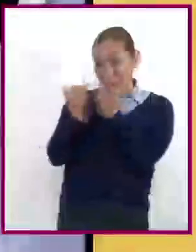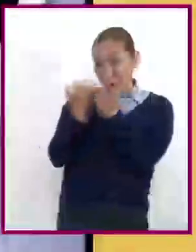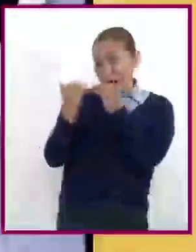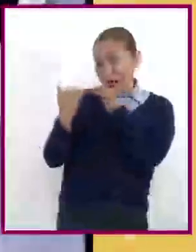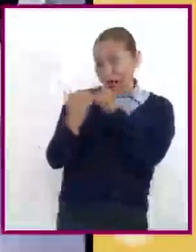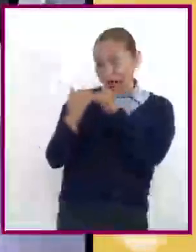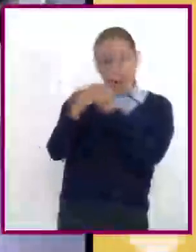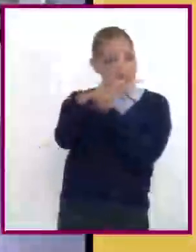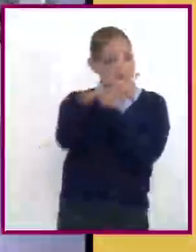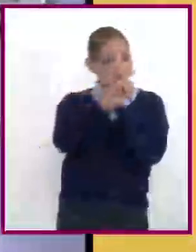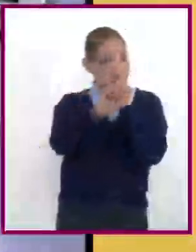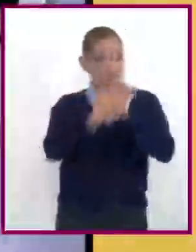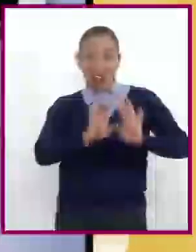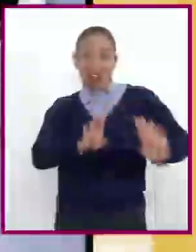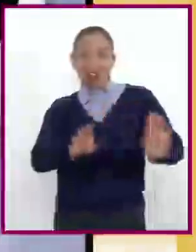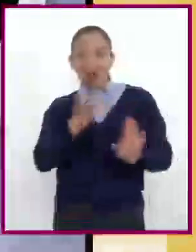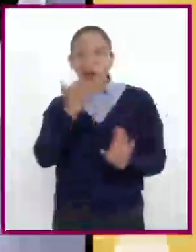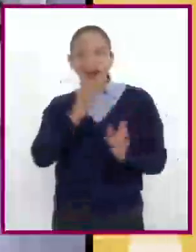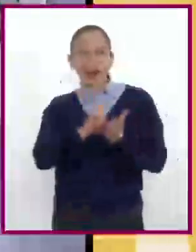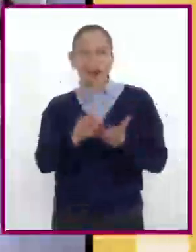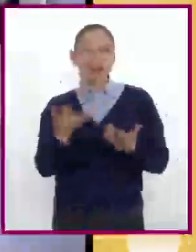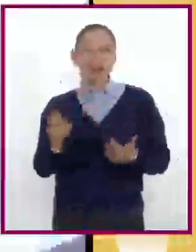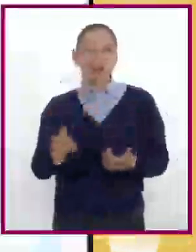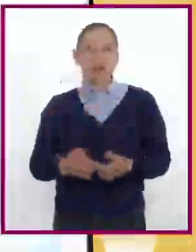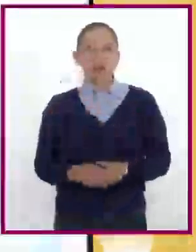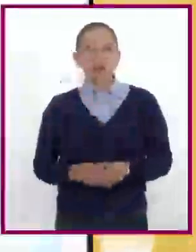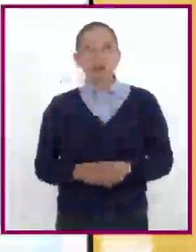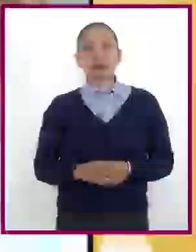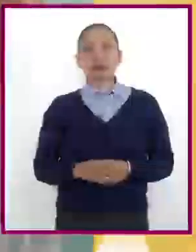la cultura de la mayoría.